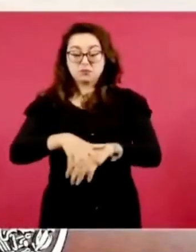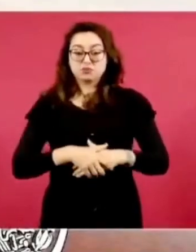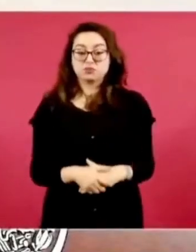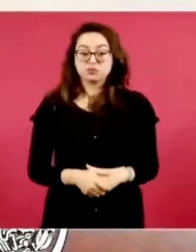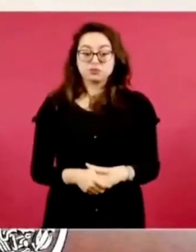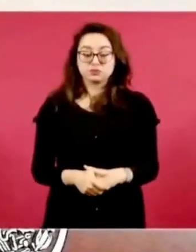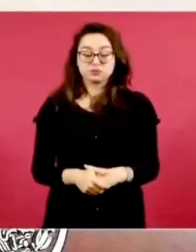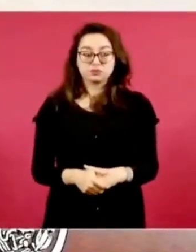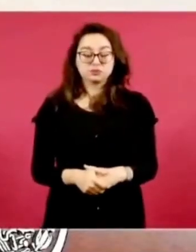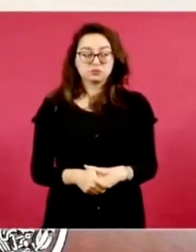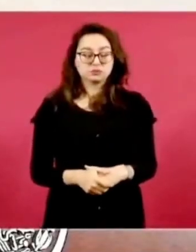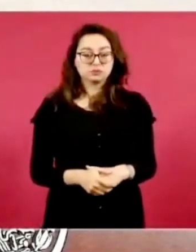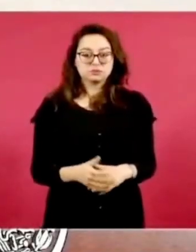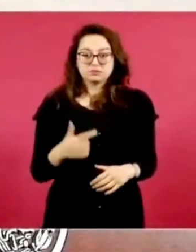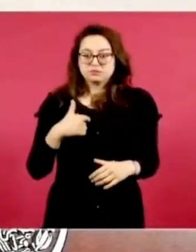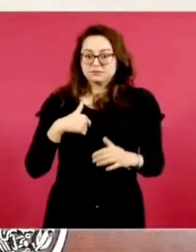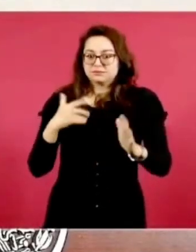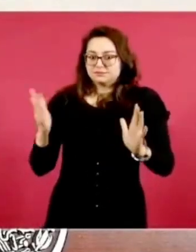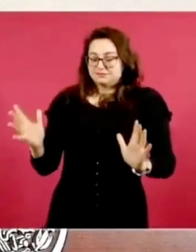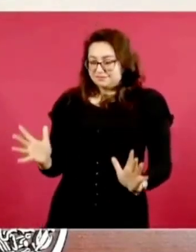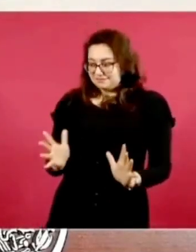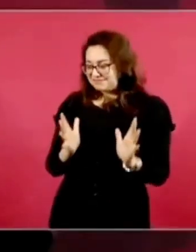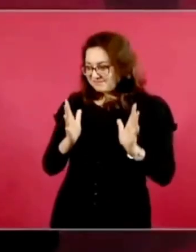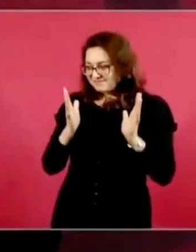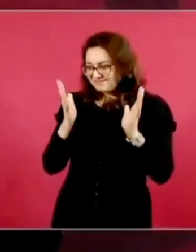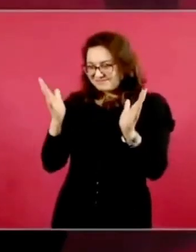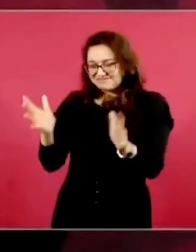y narcotraficante.